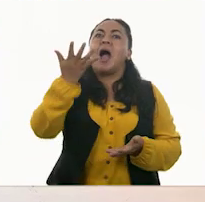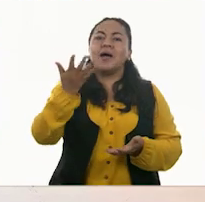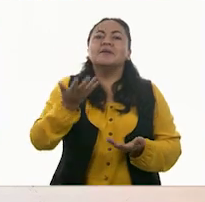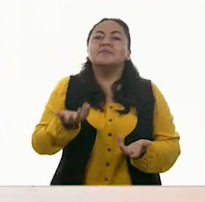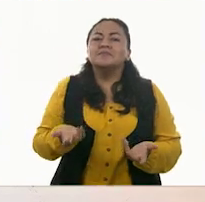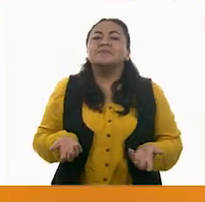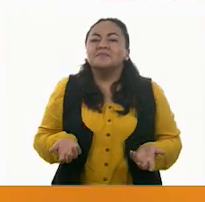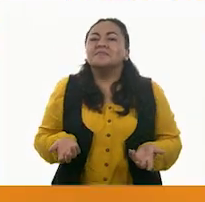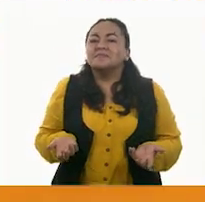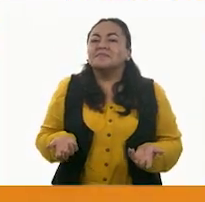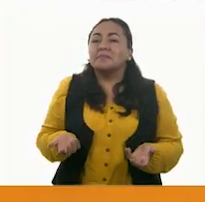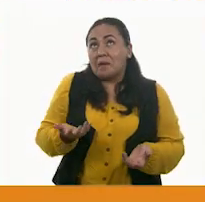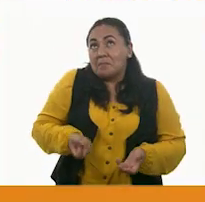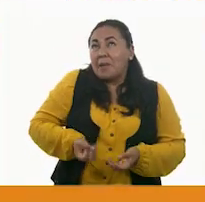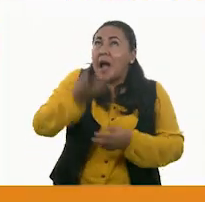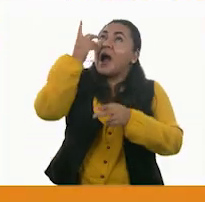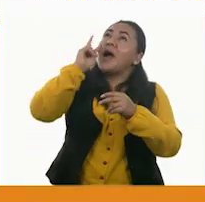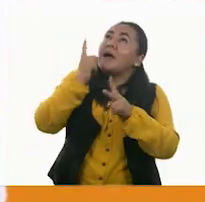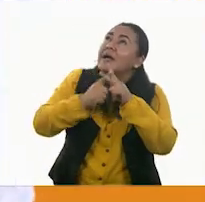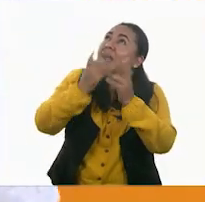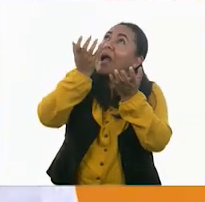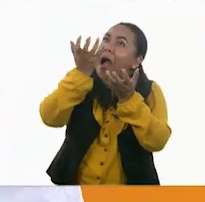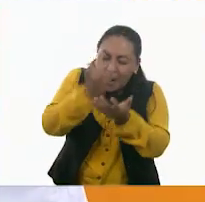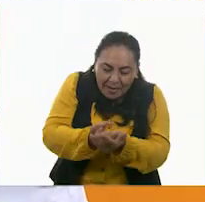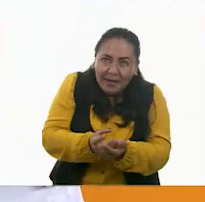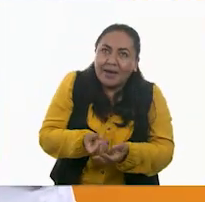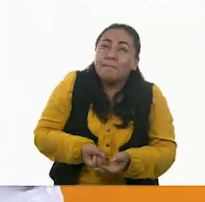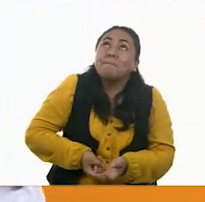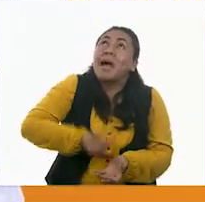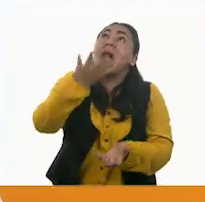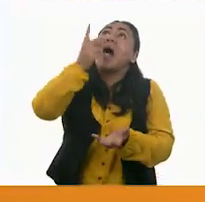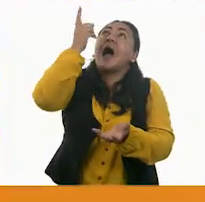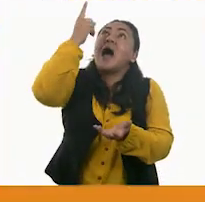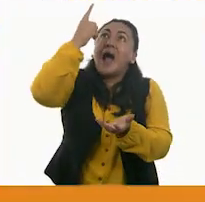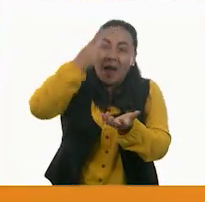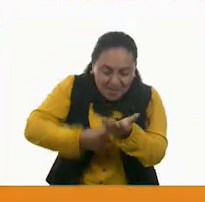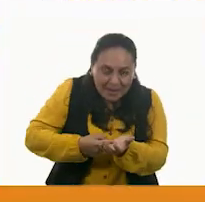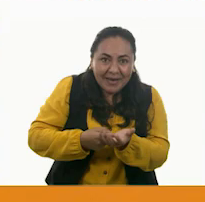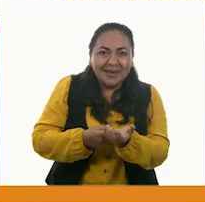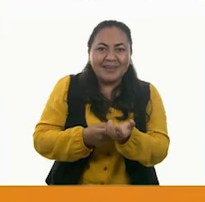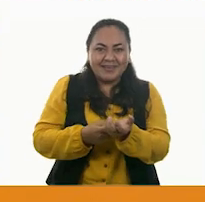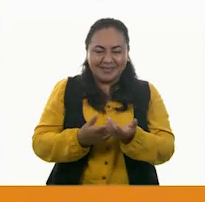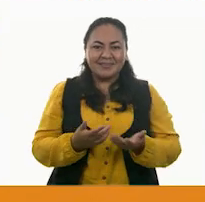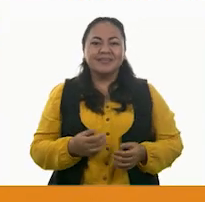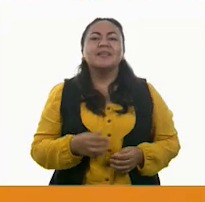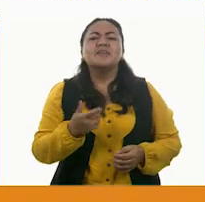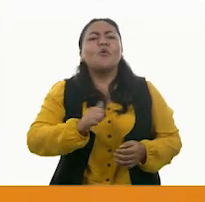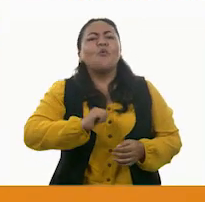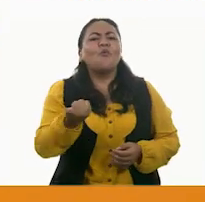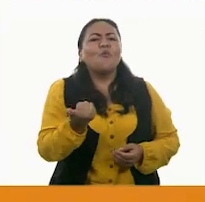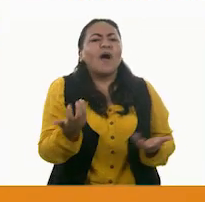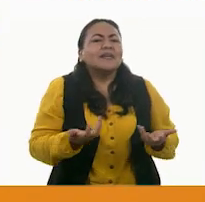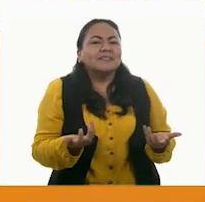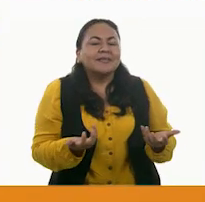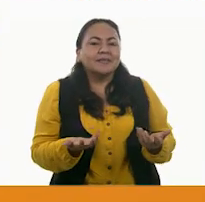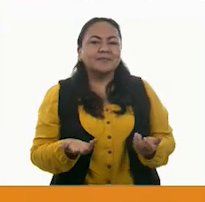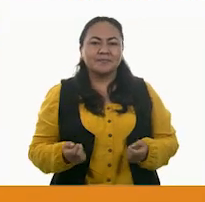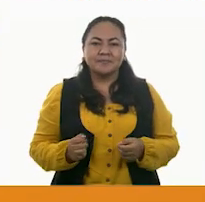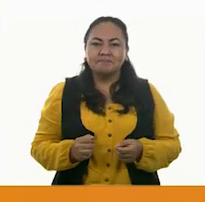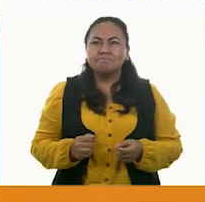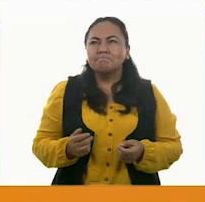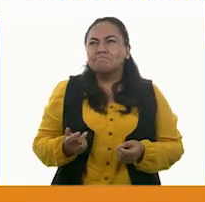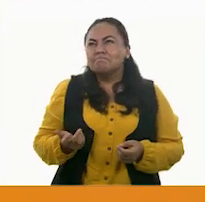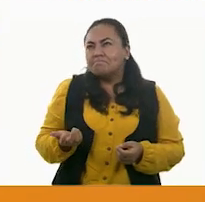De calcular cómo lo vamos a cachar. Exactamente, lanzarlo. ¿Qué otra cosa podemos hacer con este material, Aníbal? Podemos...